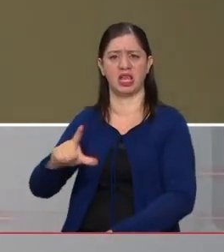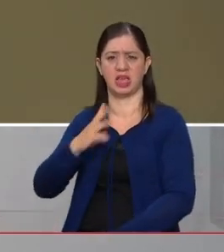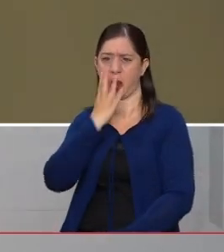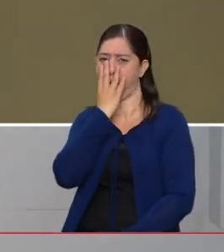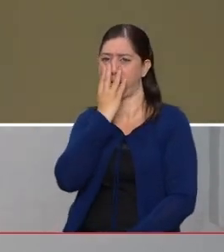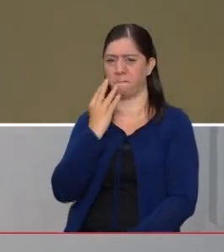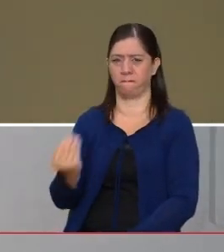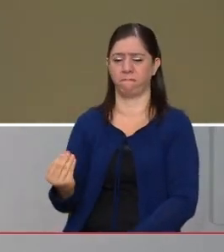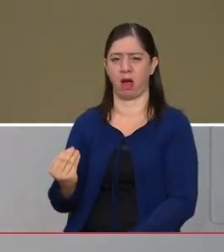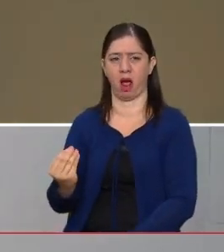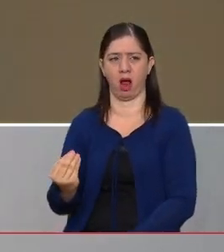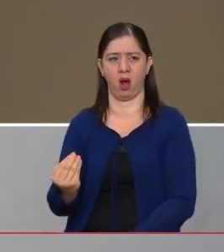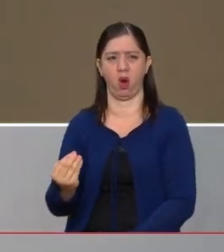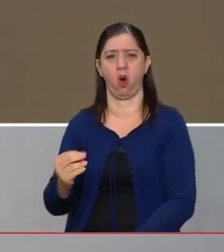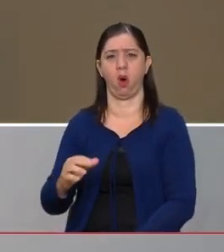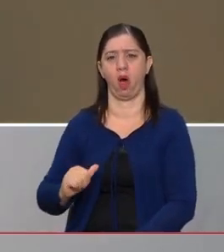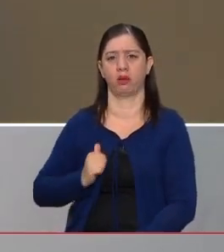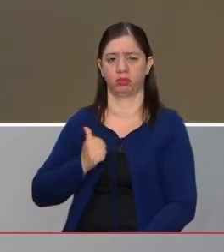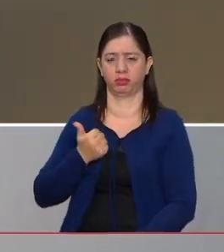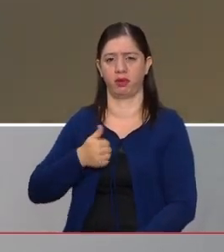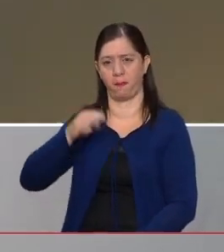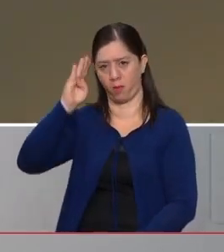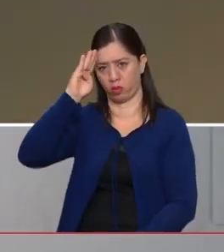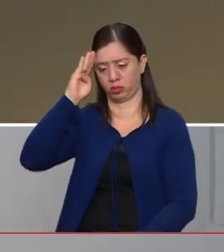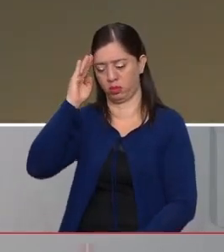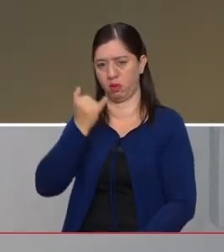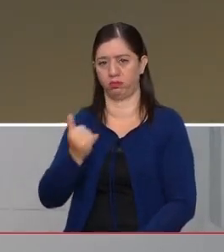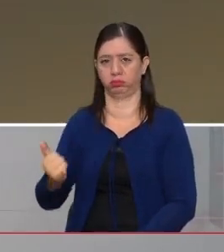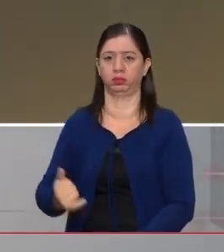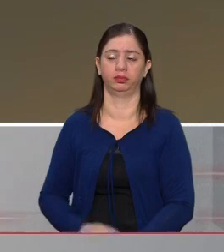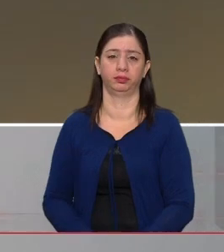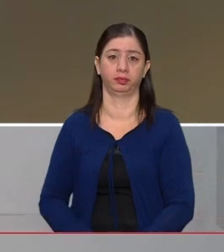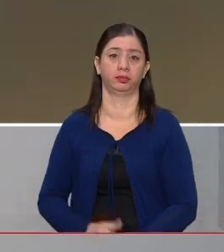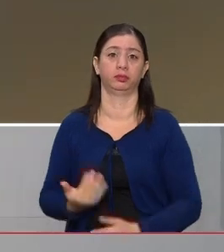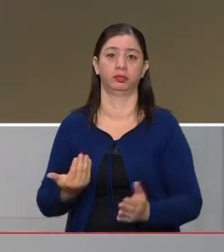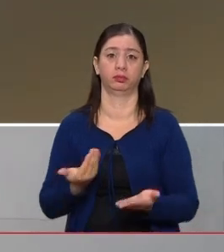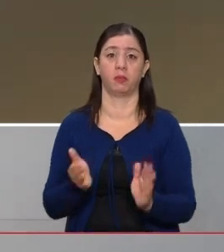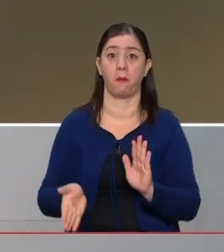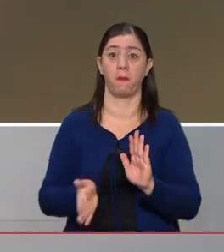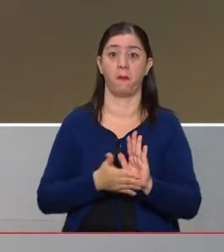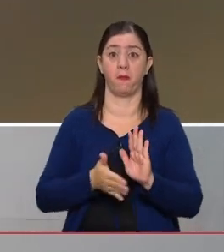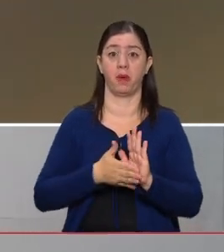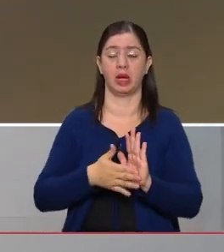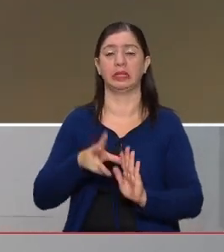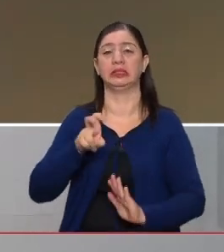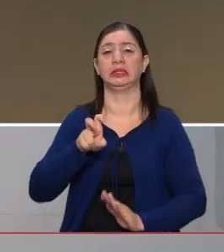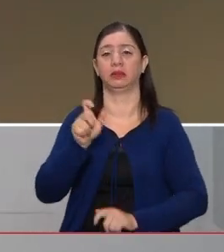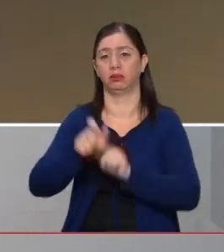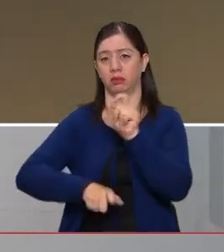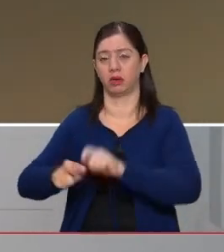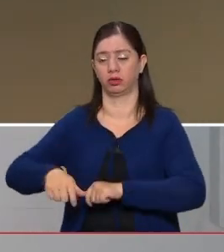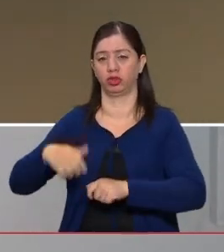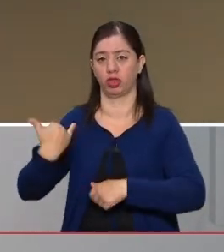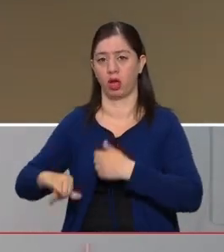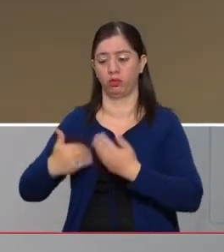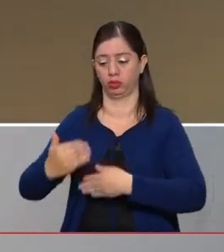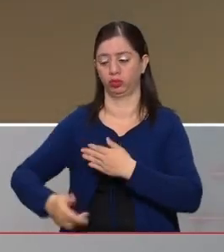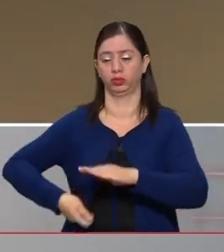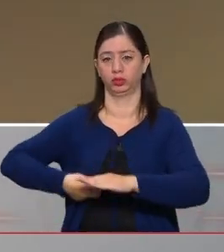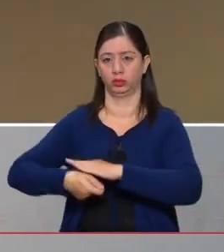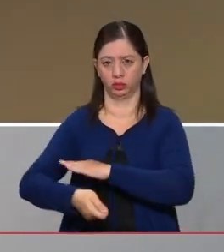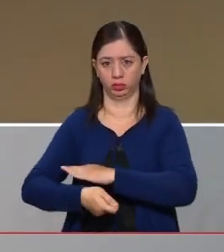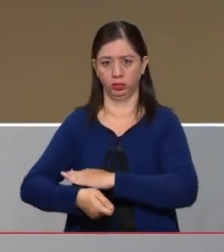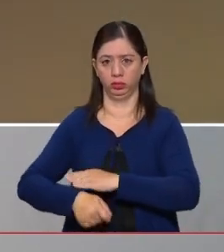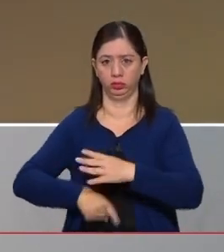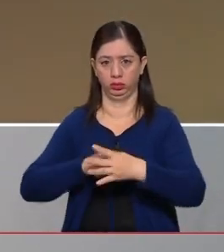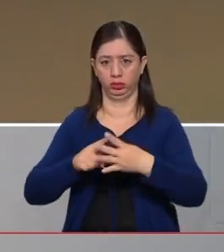criminal neutralizado por hombres de la Armada. Gracias al material probatorio, 7 personas fueron procesadas por su homicidio, de las